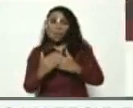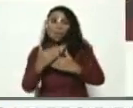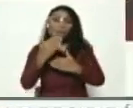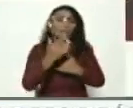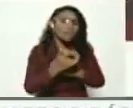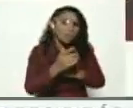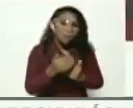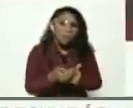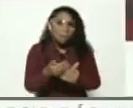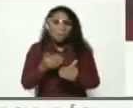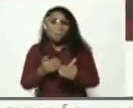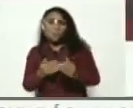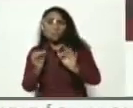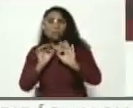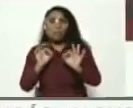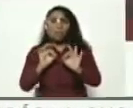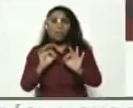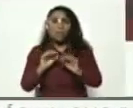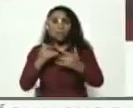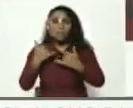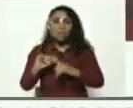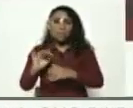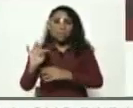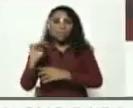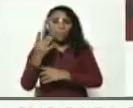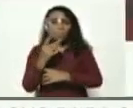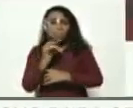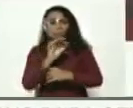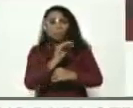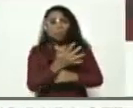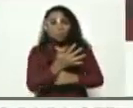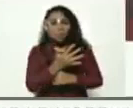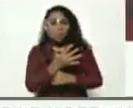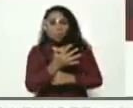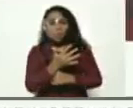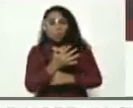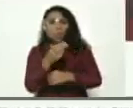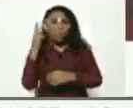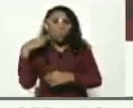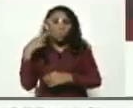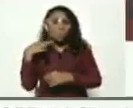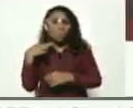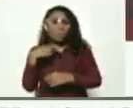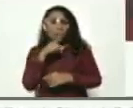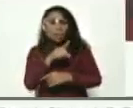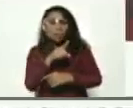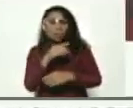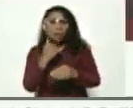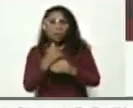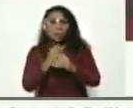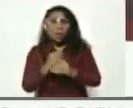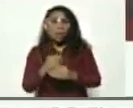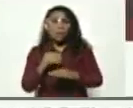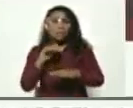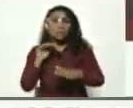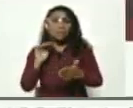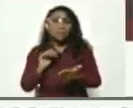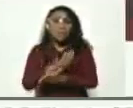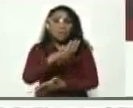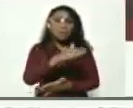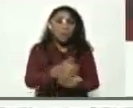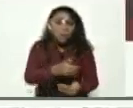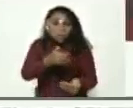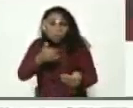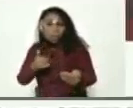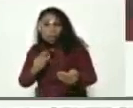retroceden. Los hijos de cuarterones con quinterones o con negro son salto atrás, porque no avanzan